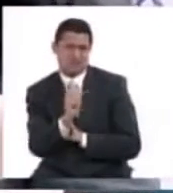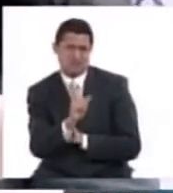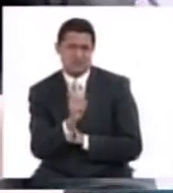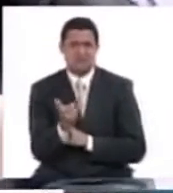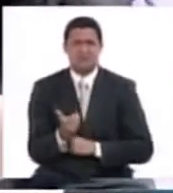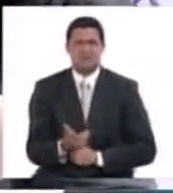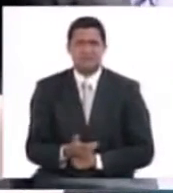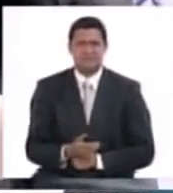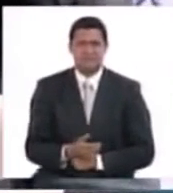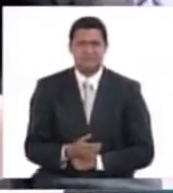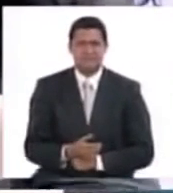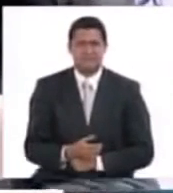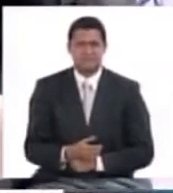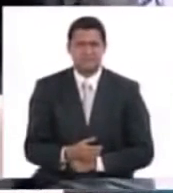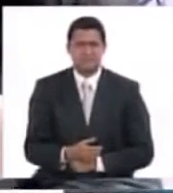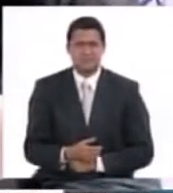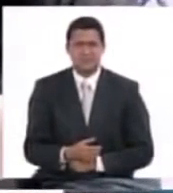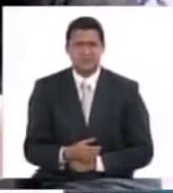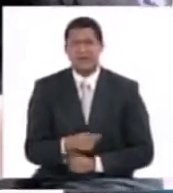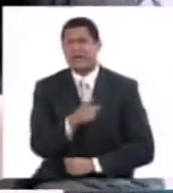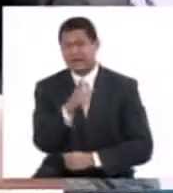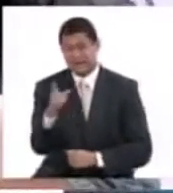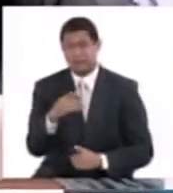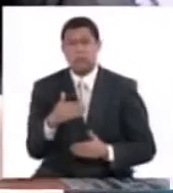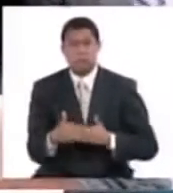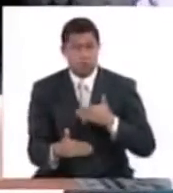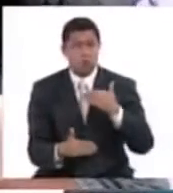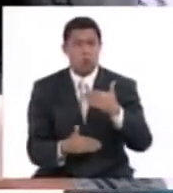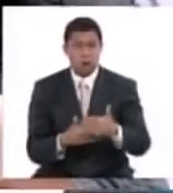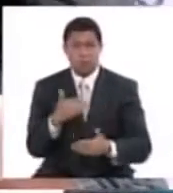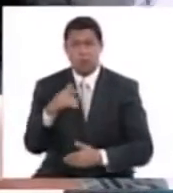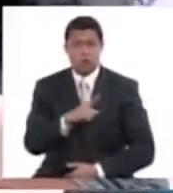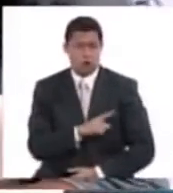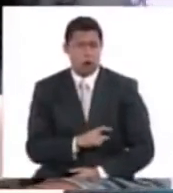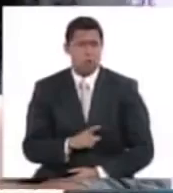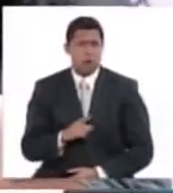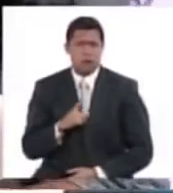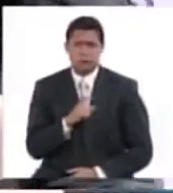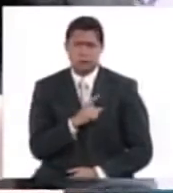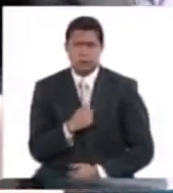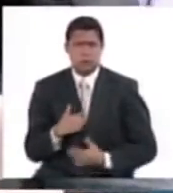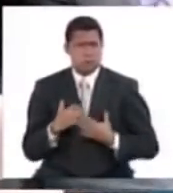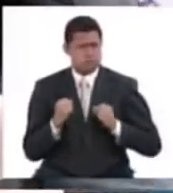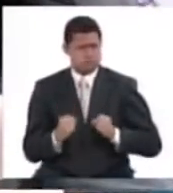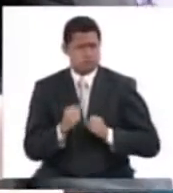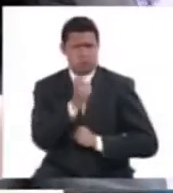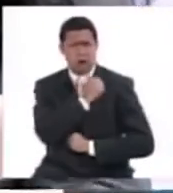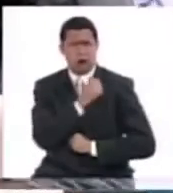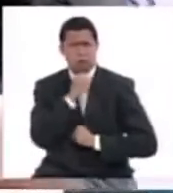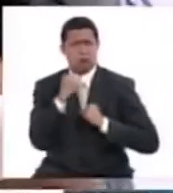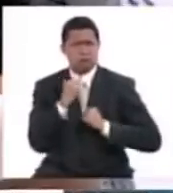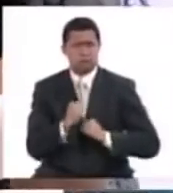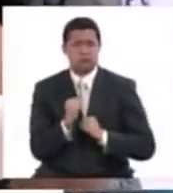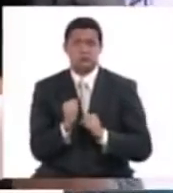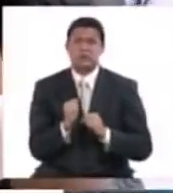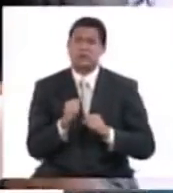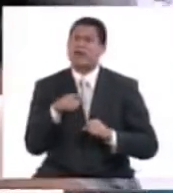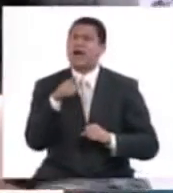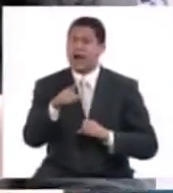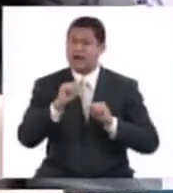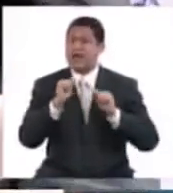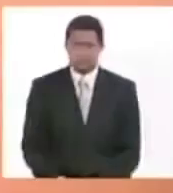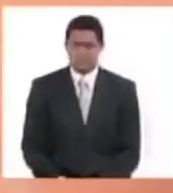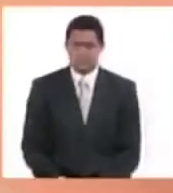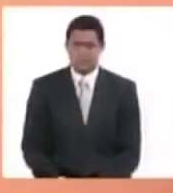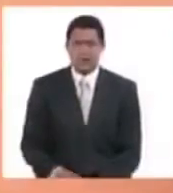de los antibióticos, eso va haciendo que la micobacteria se haga resistente. Y ahí empiezan las